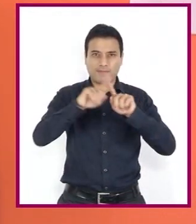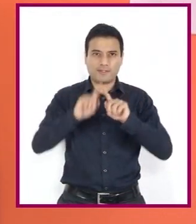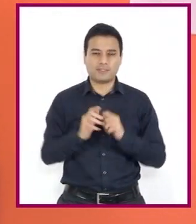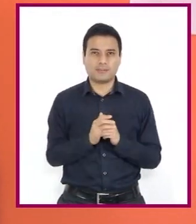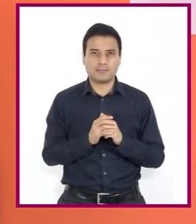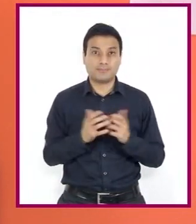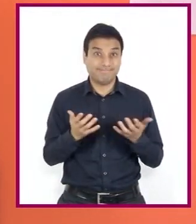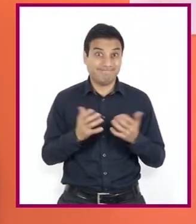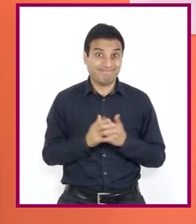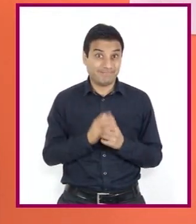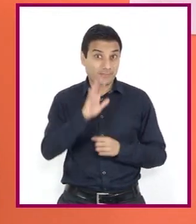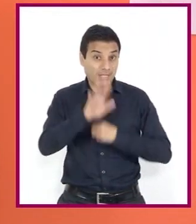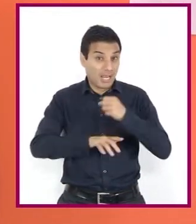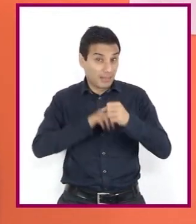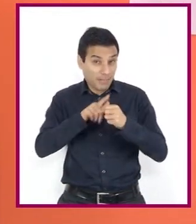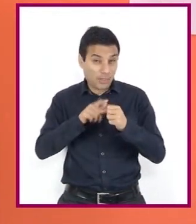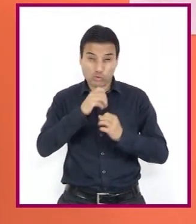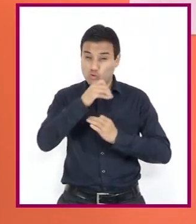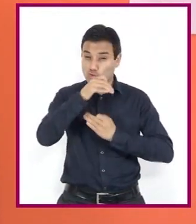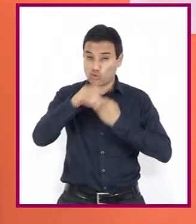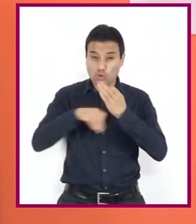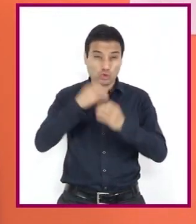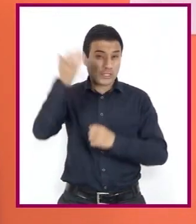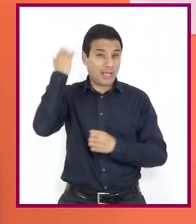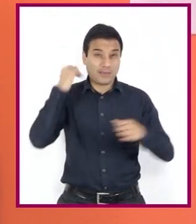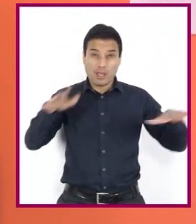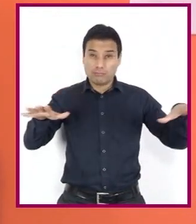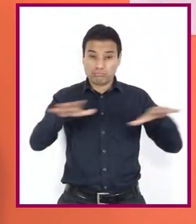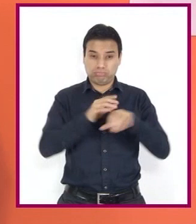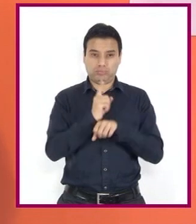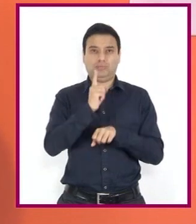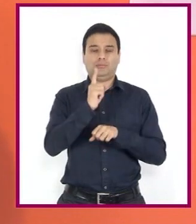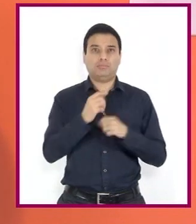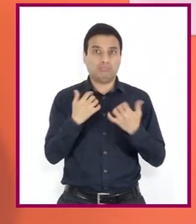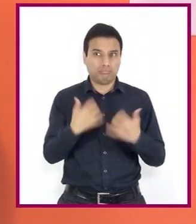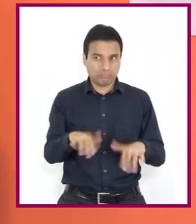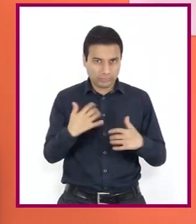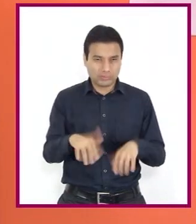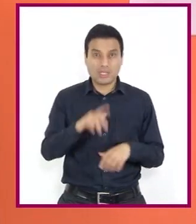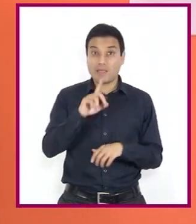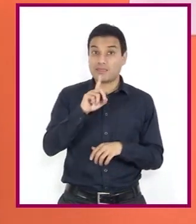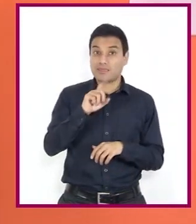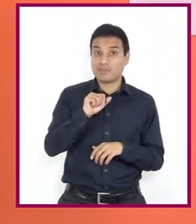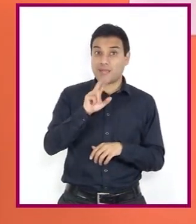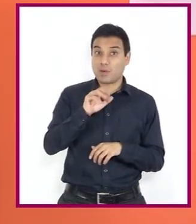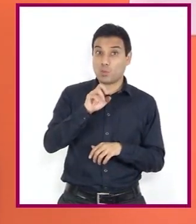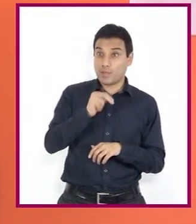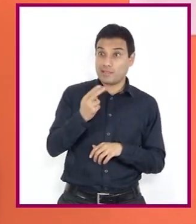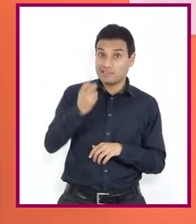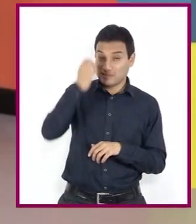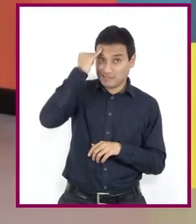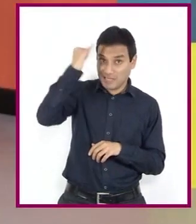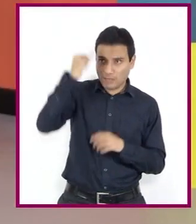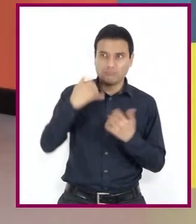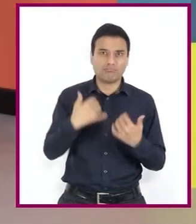de todos los seres vivos. ¡Qué magníficas ideas de Darwin! Pues sus aportaciones siguen vigentes.